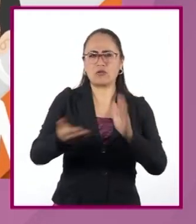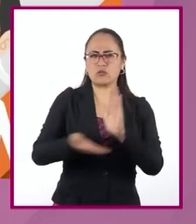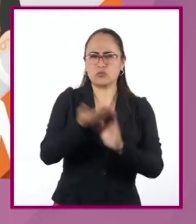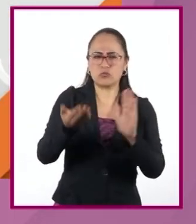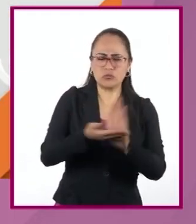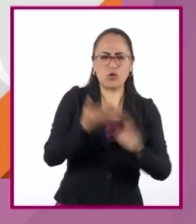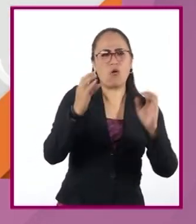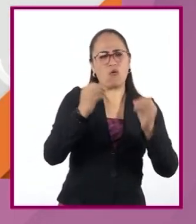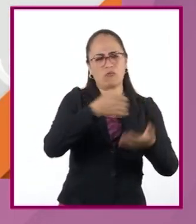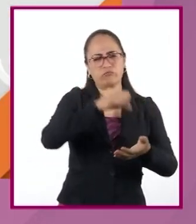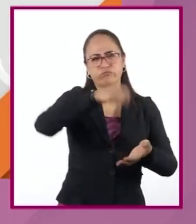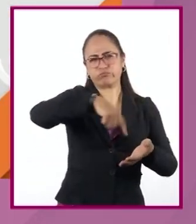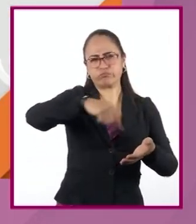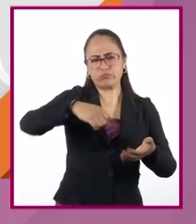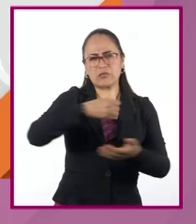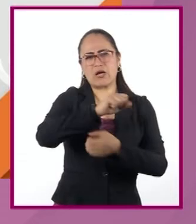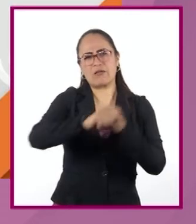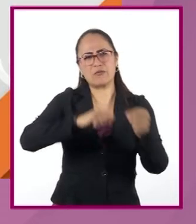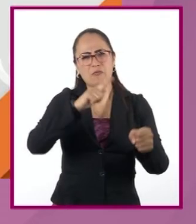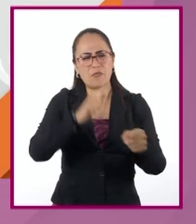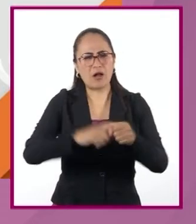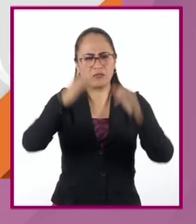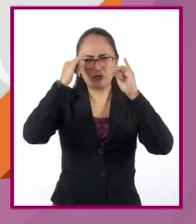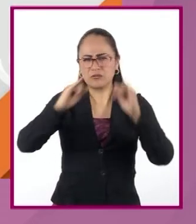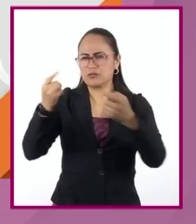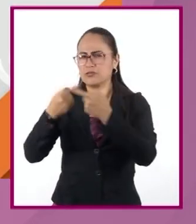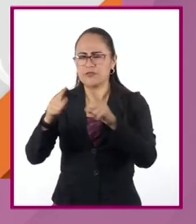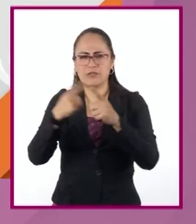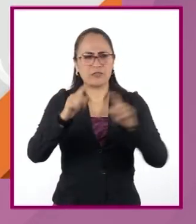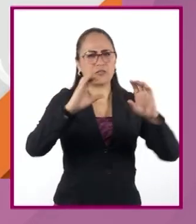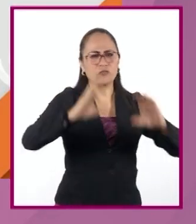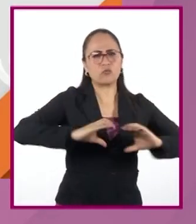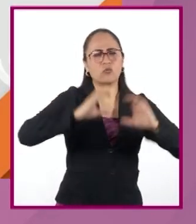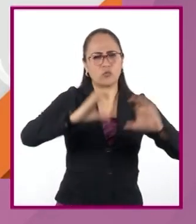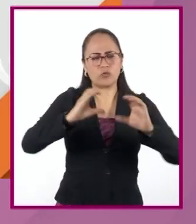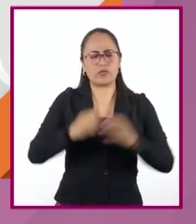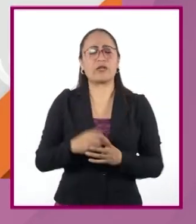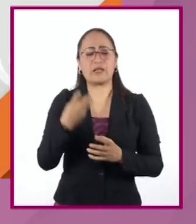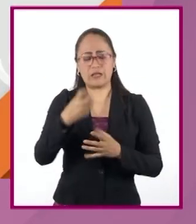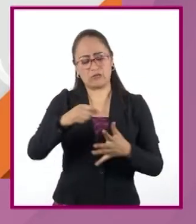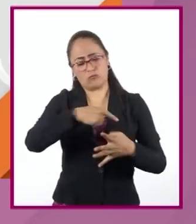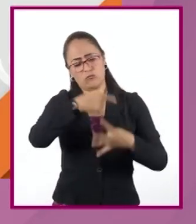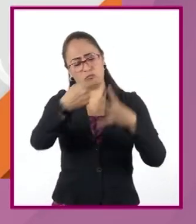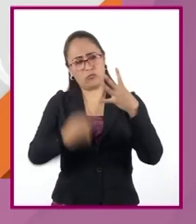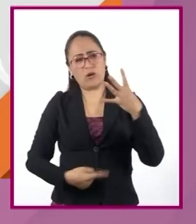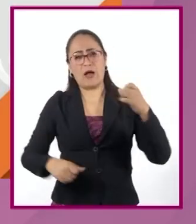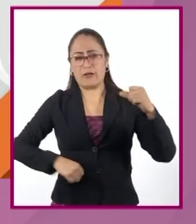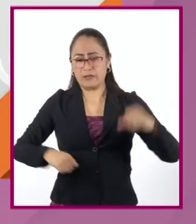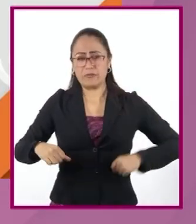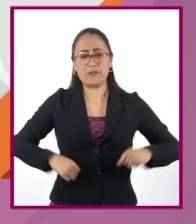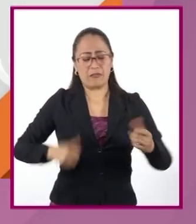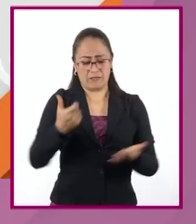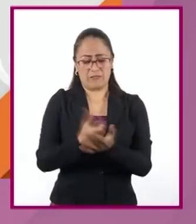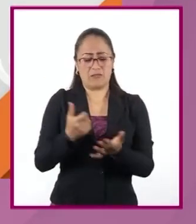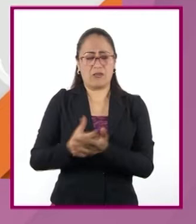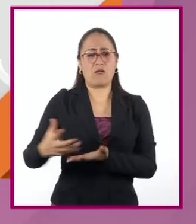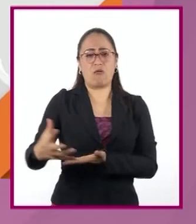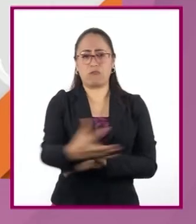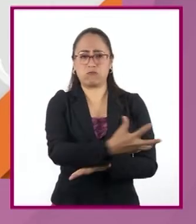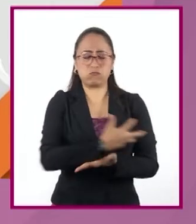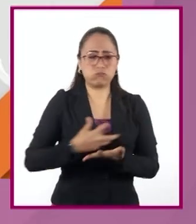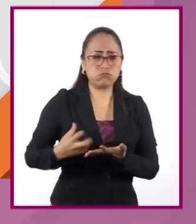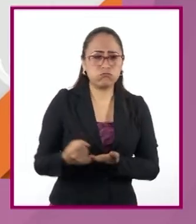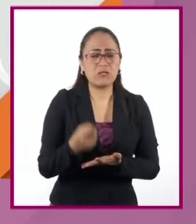de ganado. Estas actividades económicas eran consideradas muy redituables. Gracias a